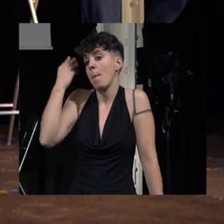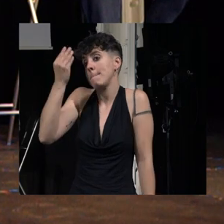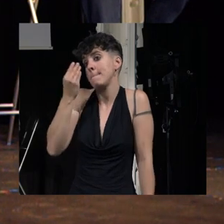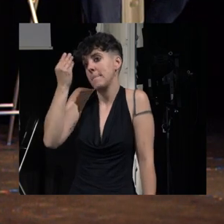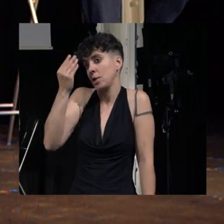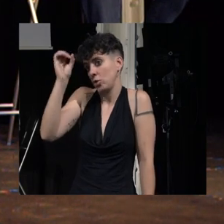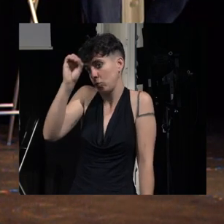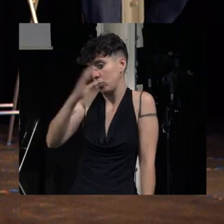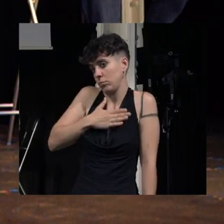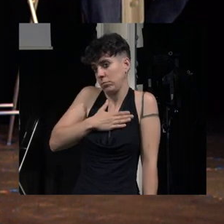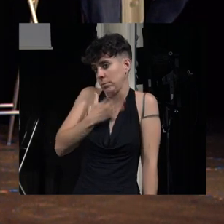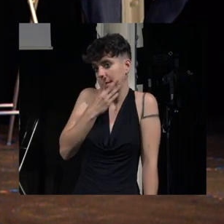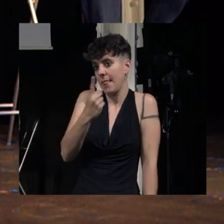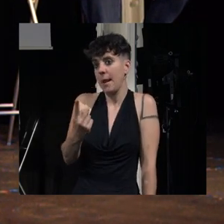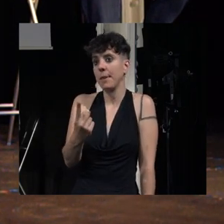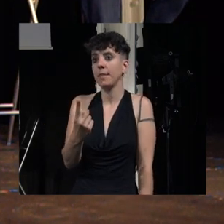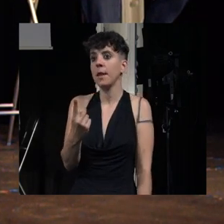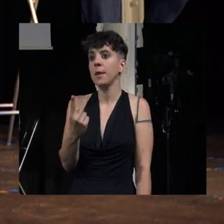Pienso, sinceramente, que